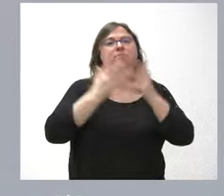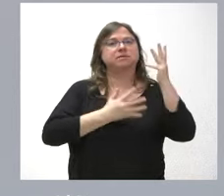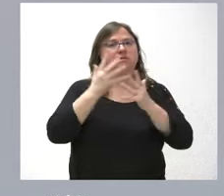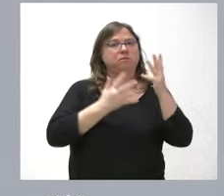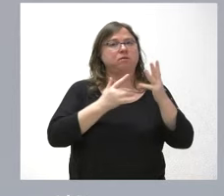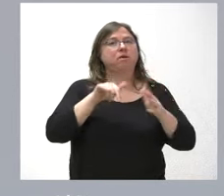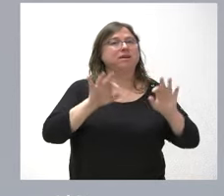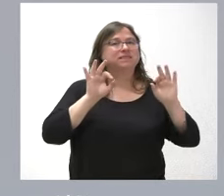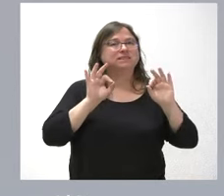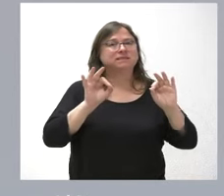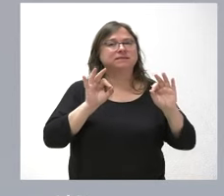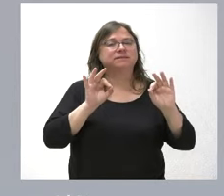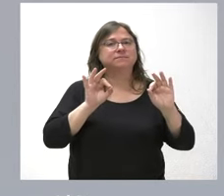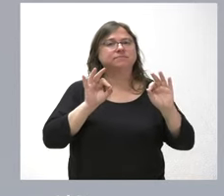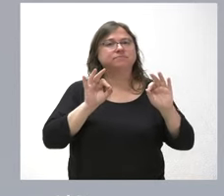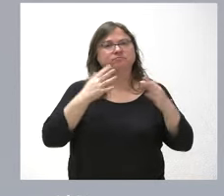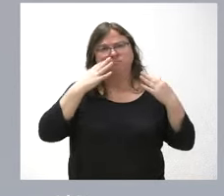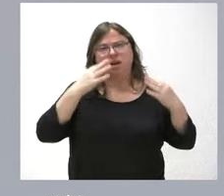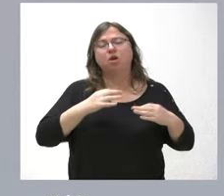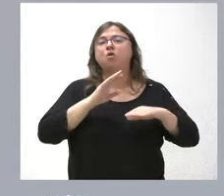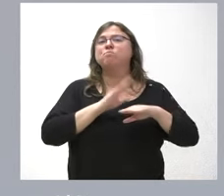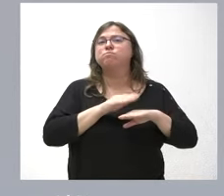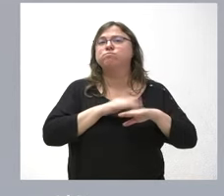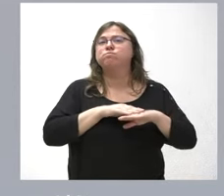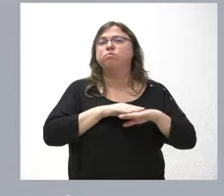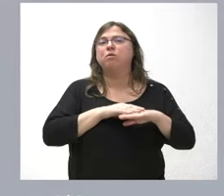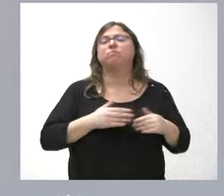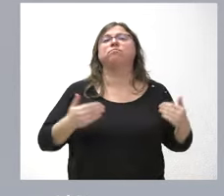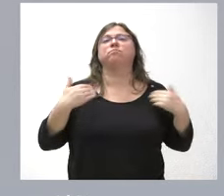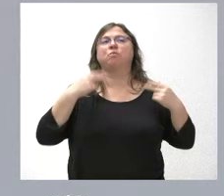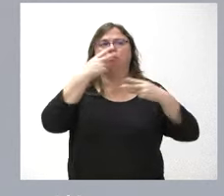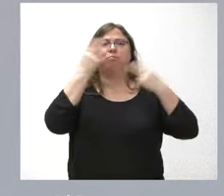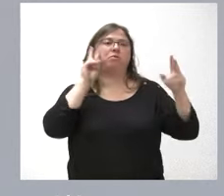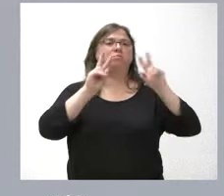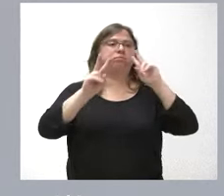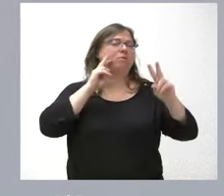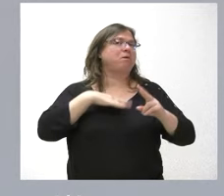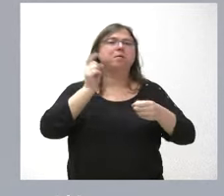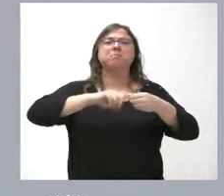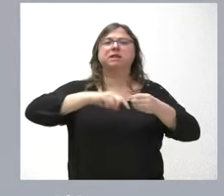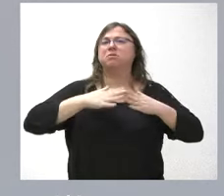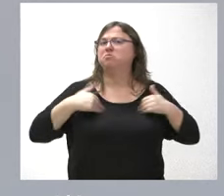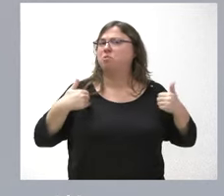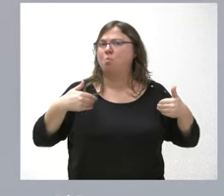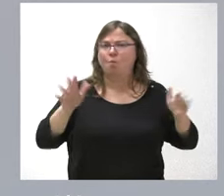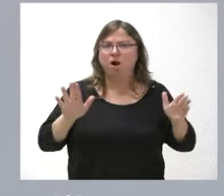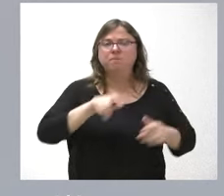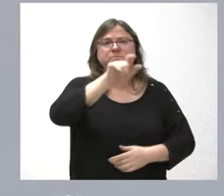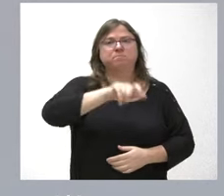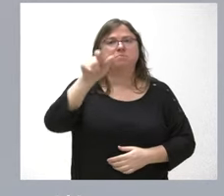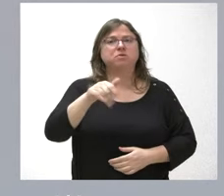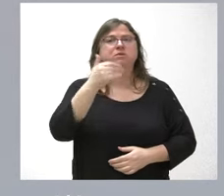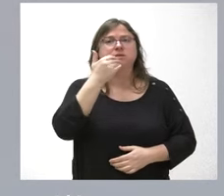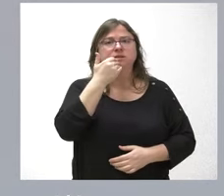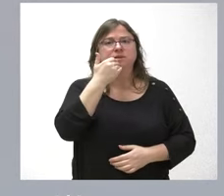caso es especialmente garantista porque está sometido a la audiencia pública y a la participación de cualquier ciudadano y, seguramente, pues, todo aquel